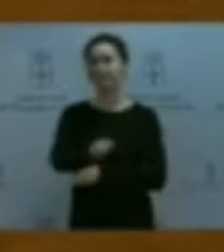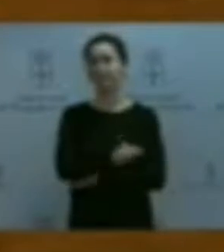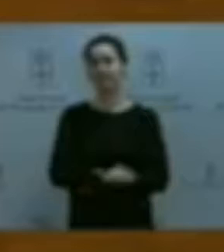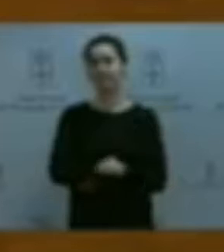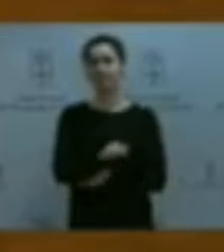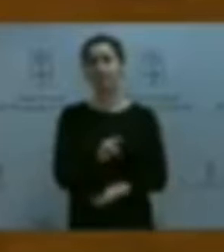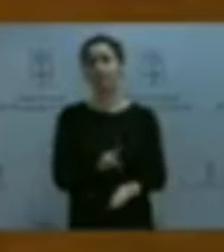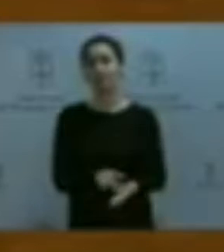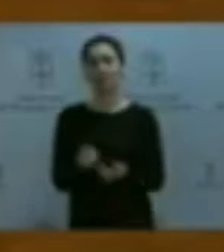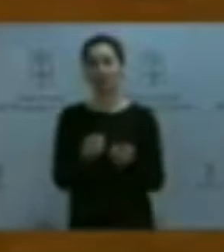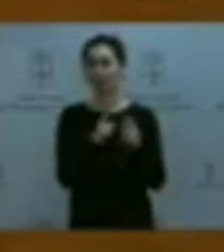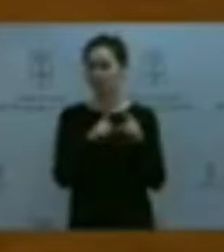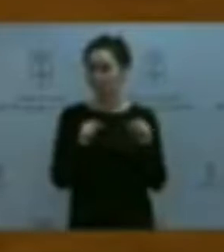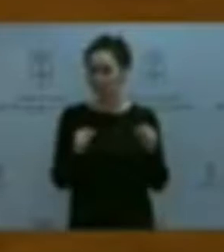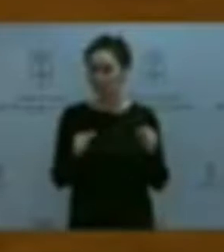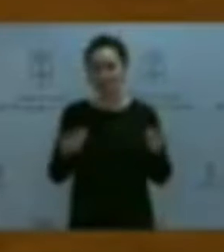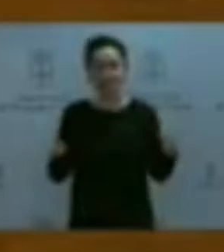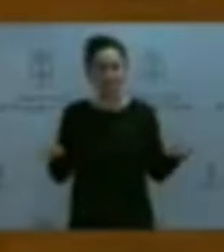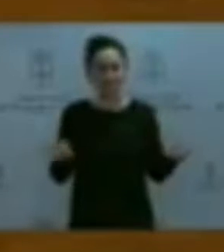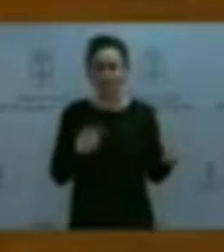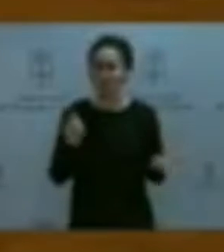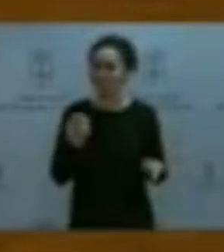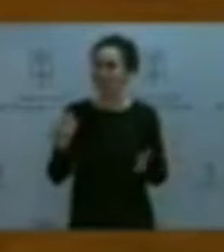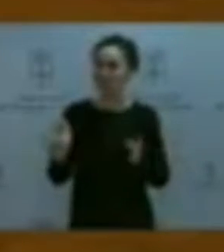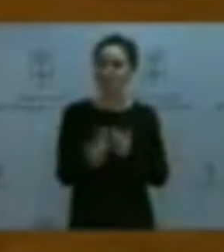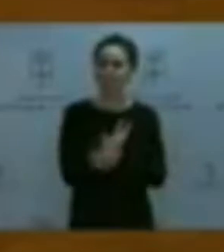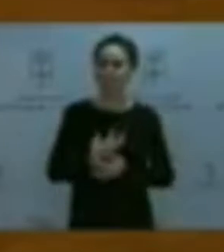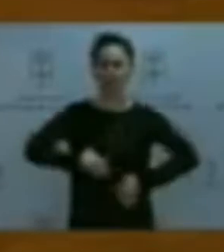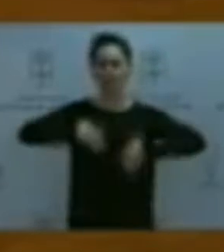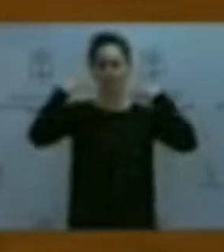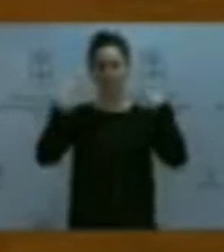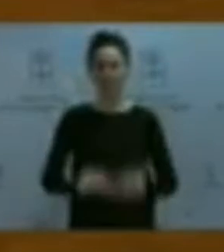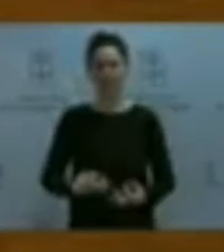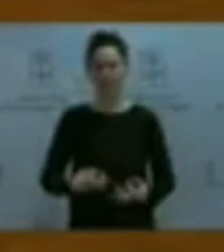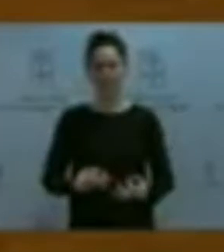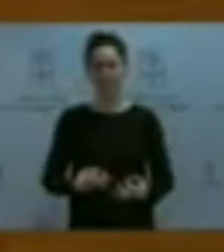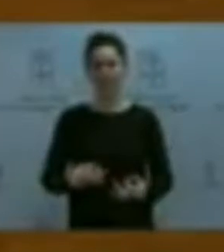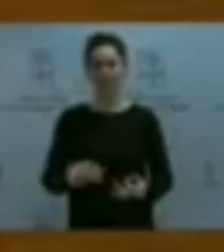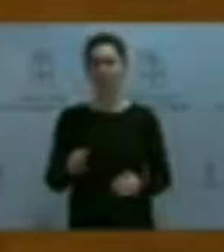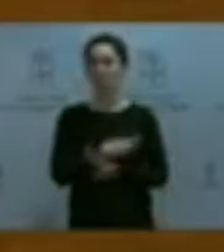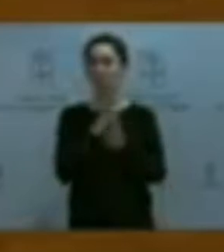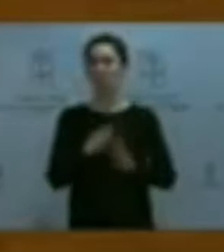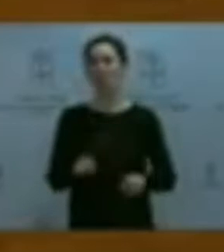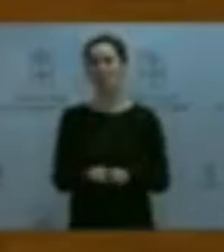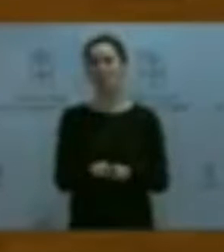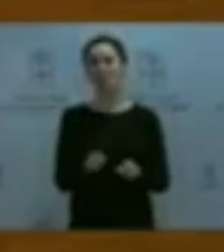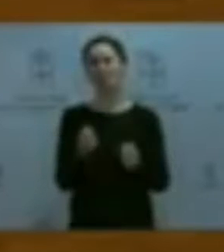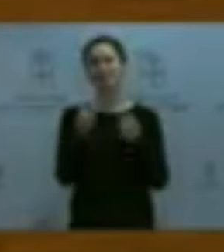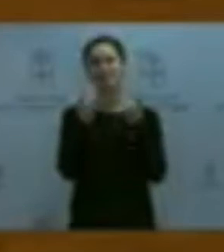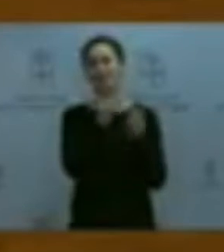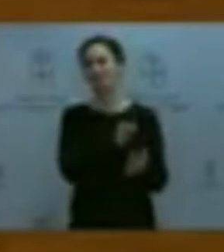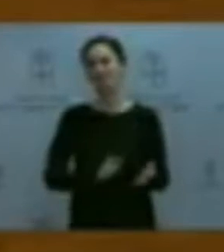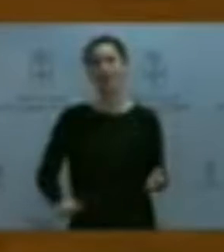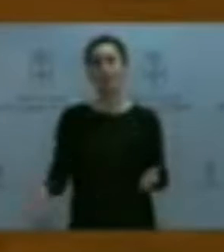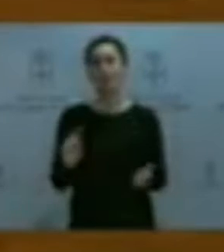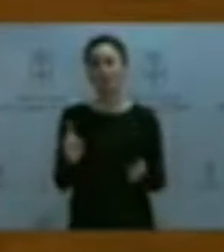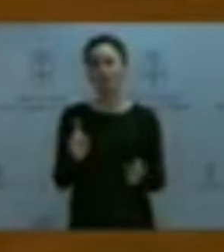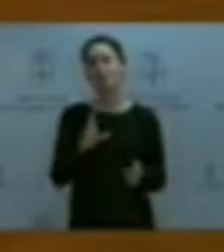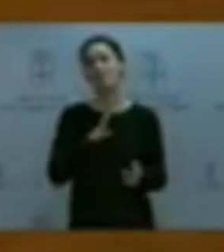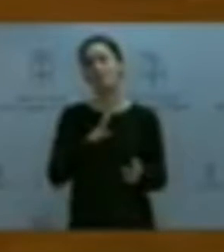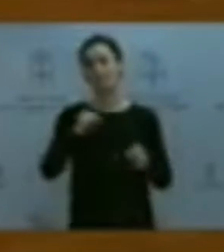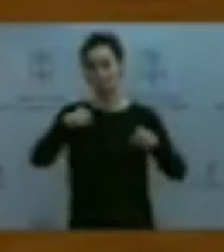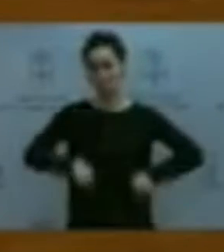una explicación veraz y definitiva, no más vaguedades. Esperamos que nos llegue hoy, aunque sinceramente ya le digo